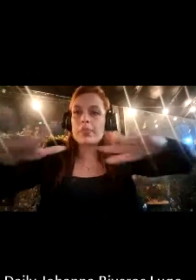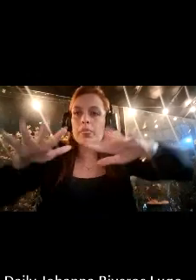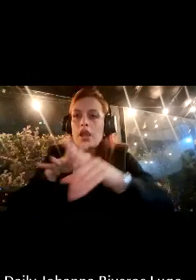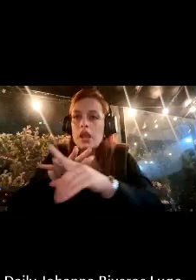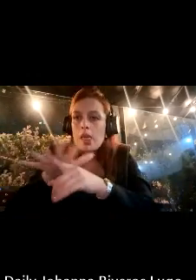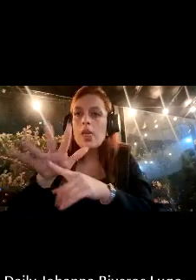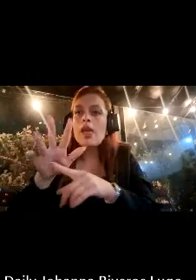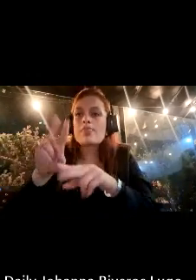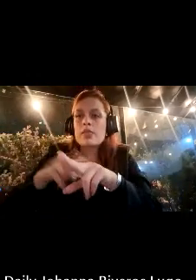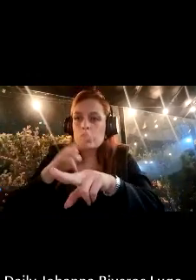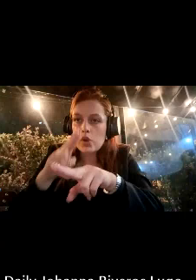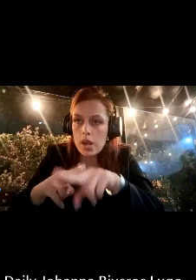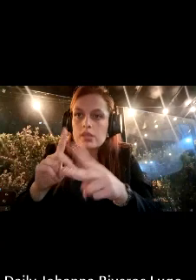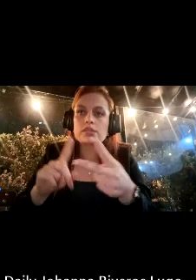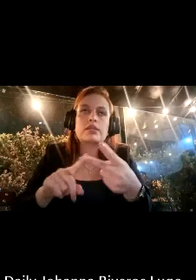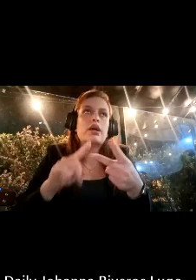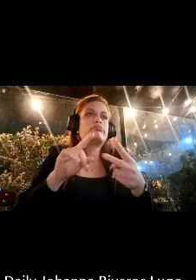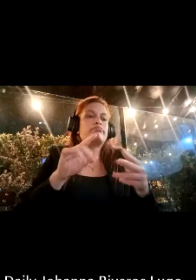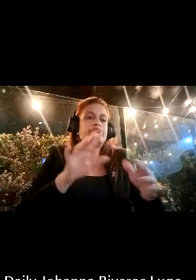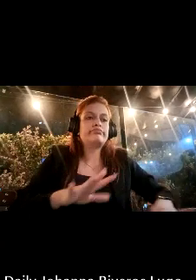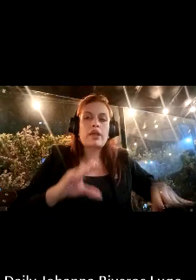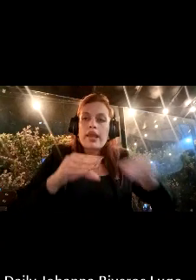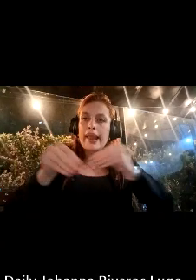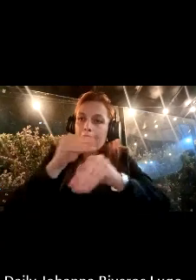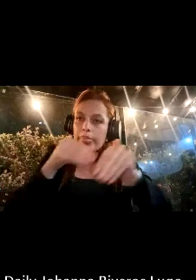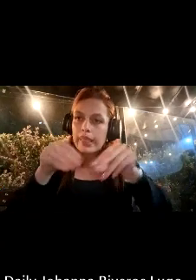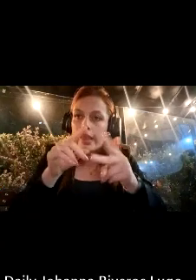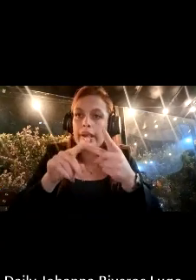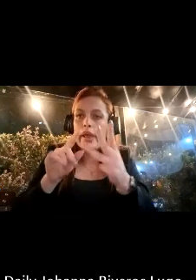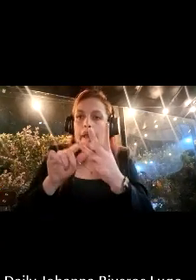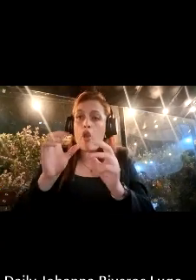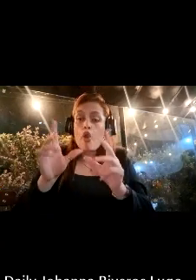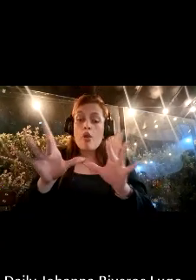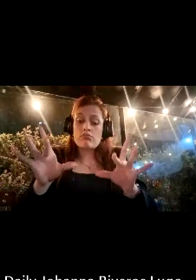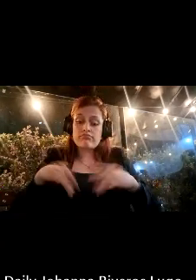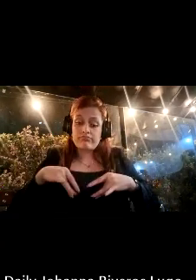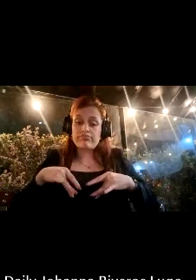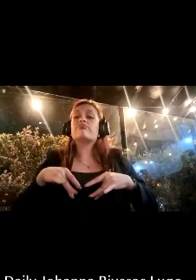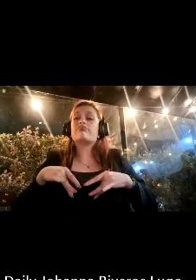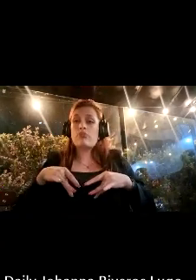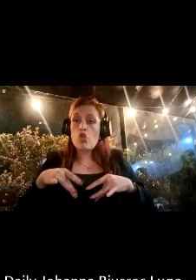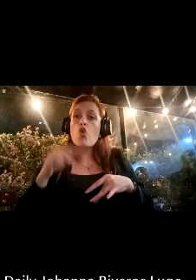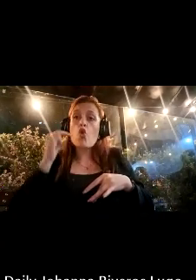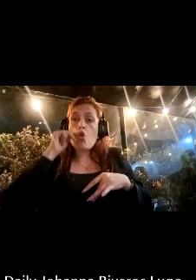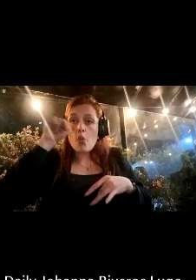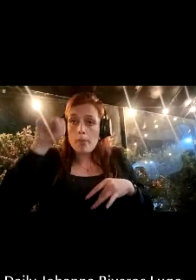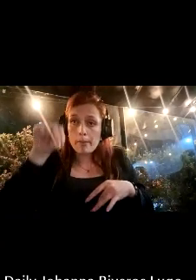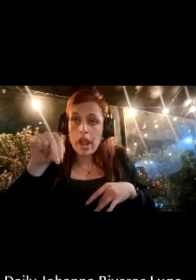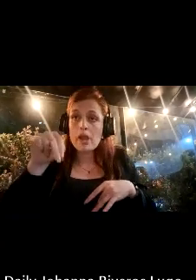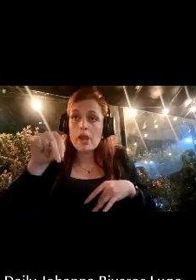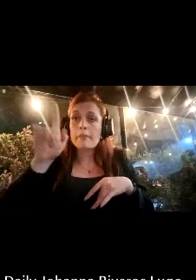que, al que esté expuesto. Entonces esos son como los riesgos que se tienen, pero pues es